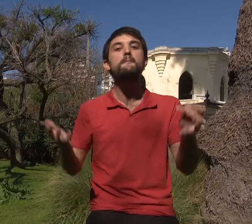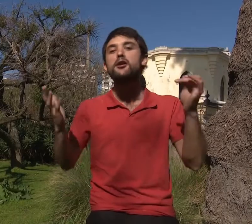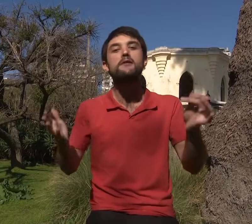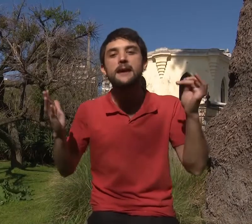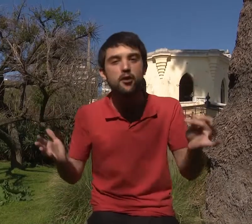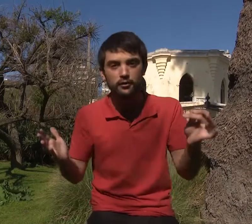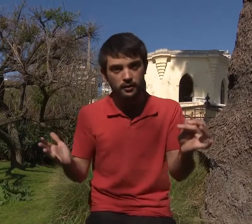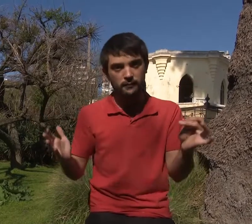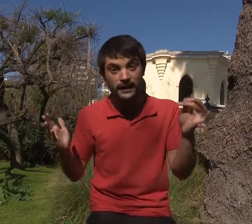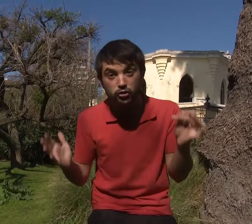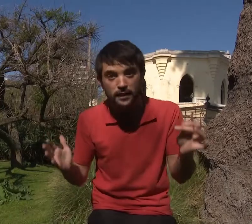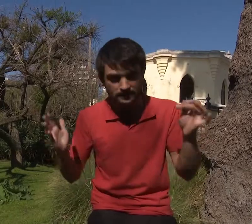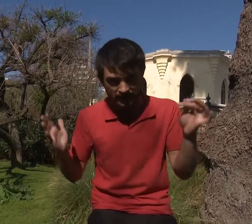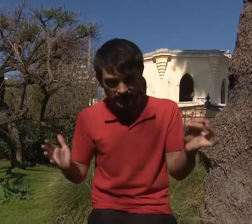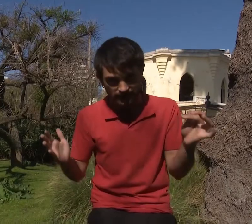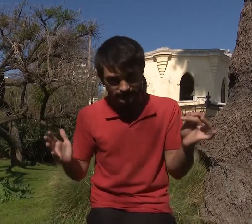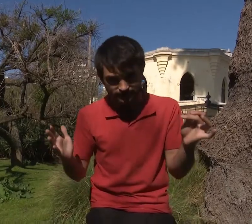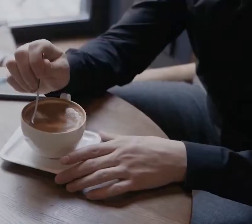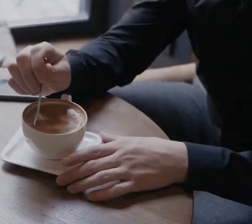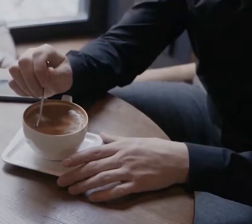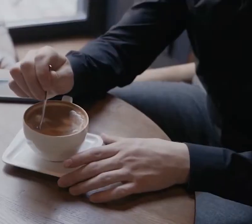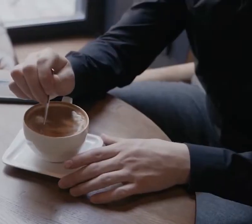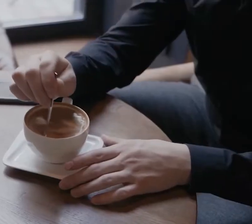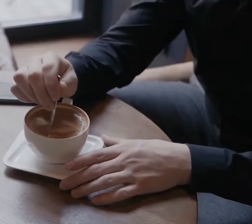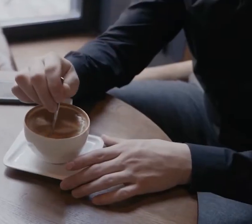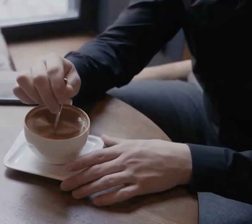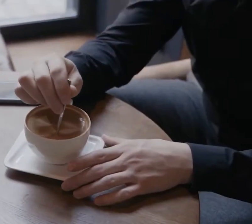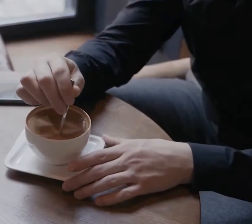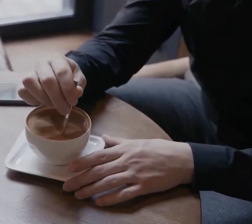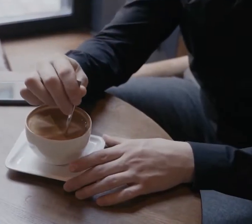aquí un problemón para todas mis mañanas.